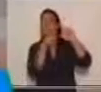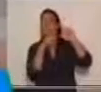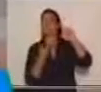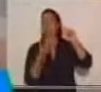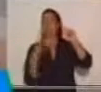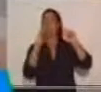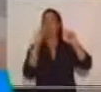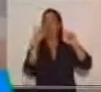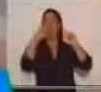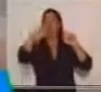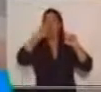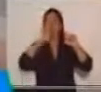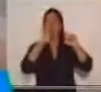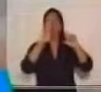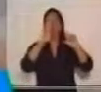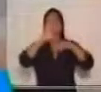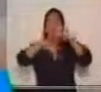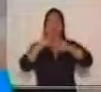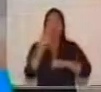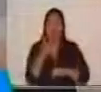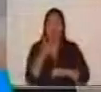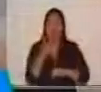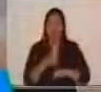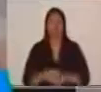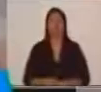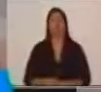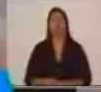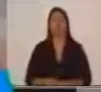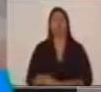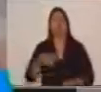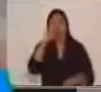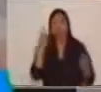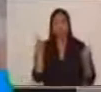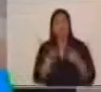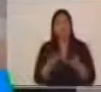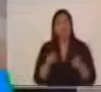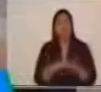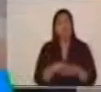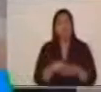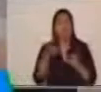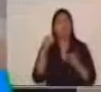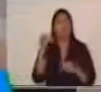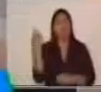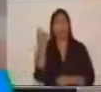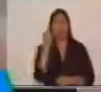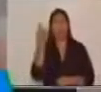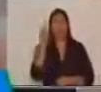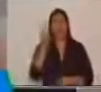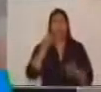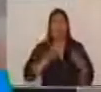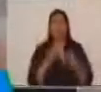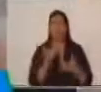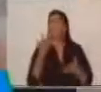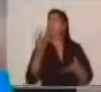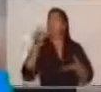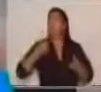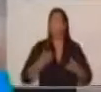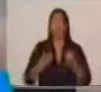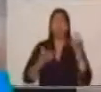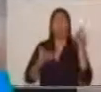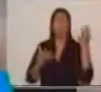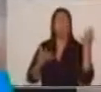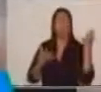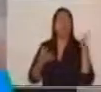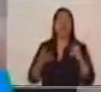épico. Pero también debemos de tomar algo muy en cuenta. También existe la prosa poética. No es muy común, pero